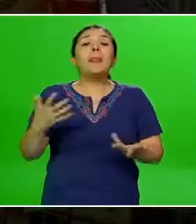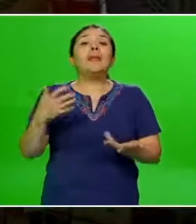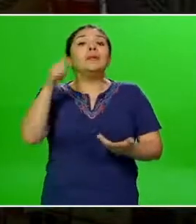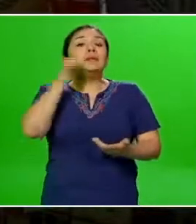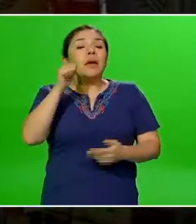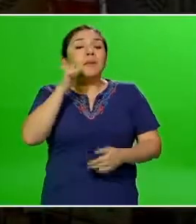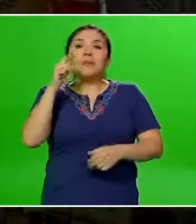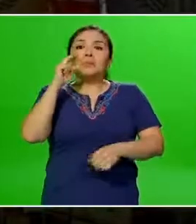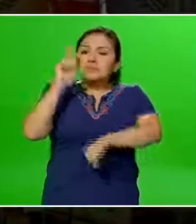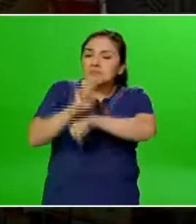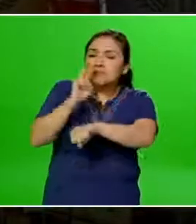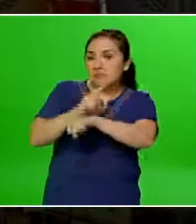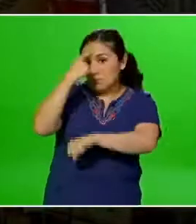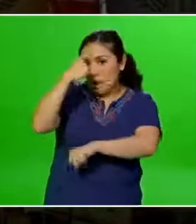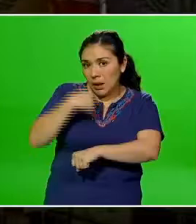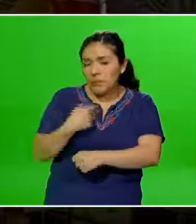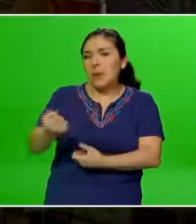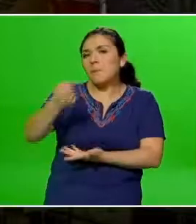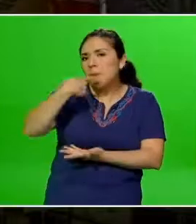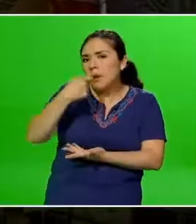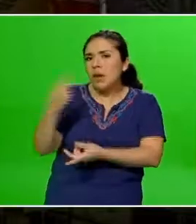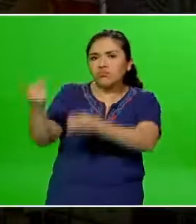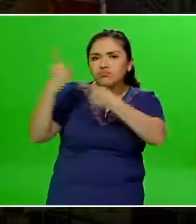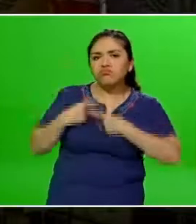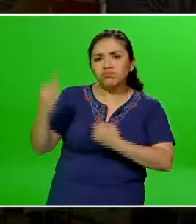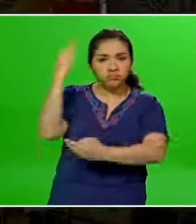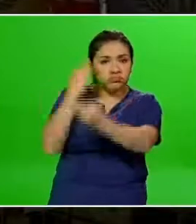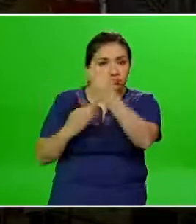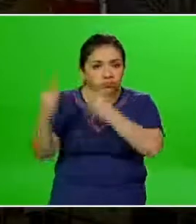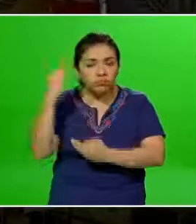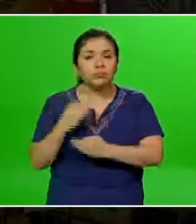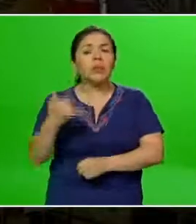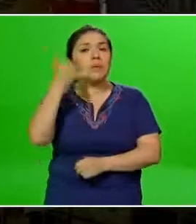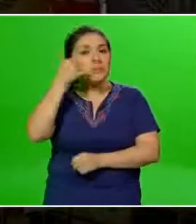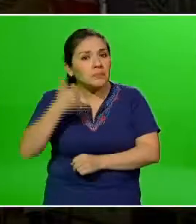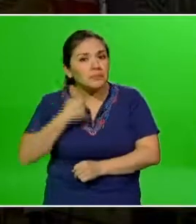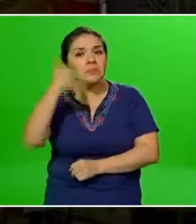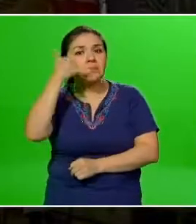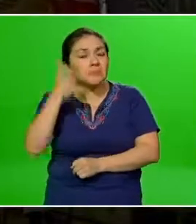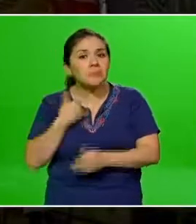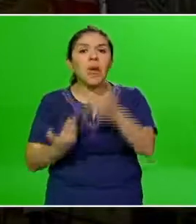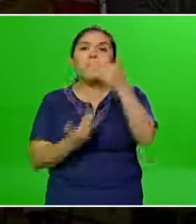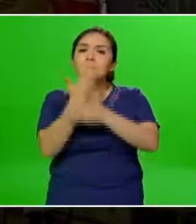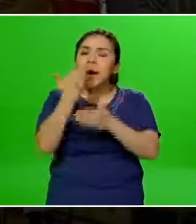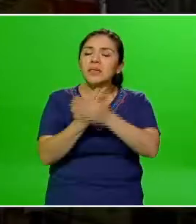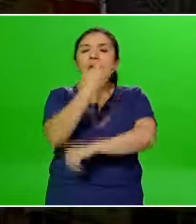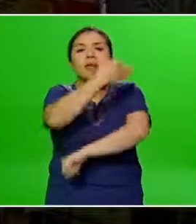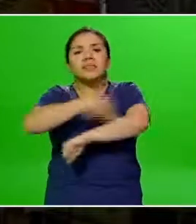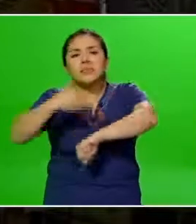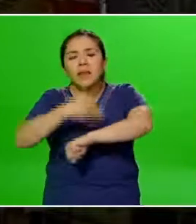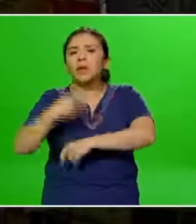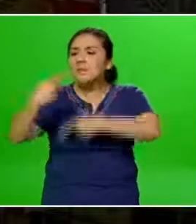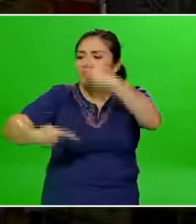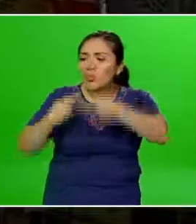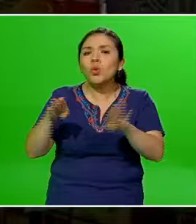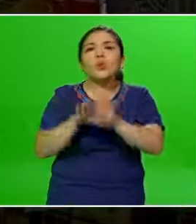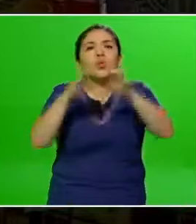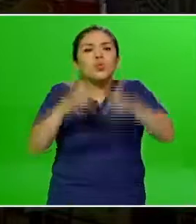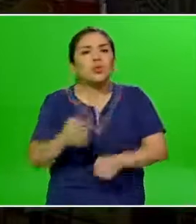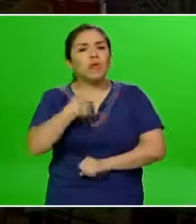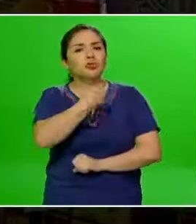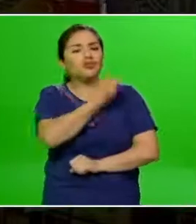estuvieron al pendiente de mí, me dieron tratamiento, estuvieron hablándome en la mañana y en la tarde para saber mi estado de